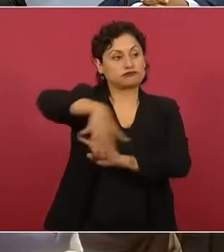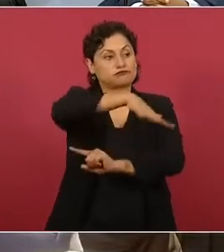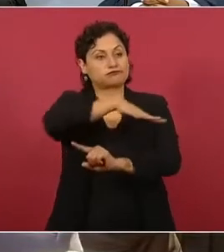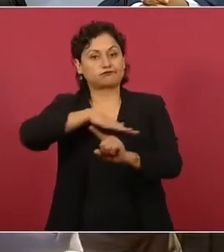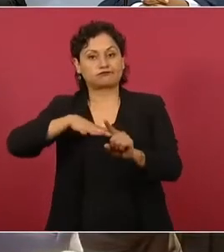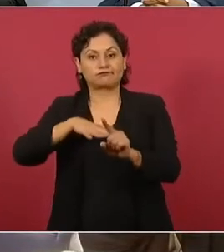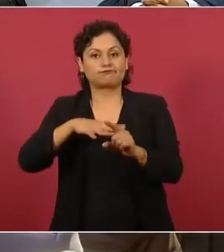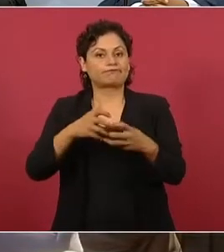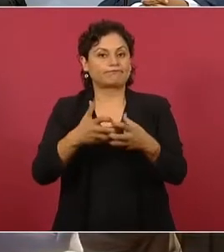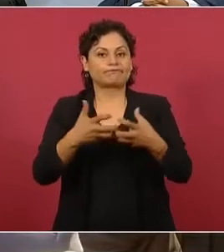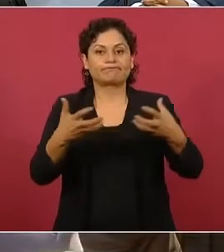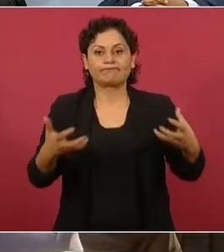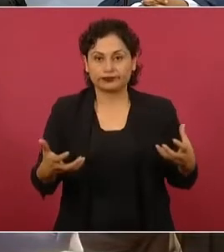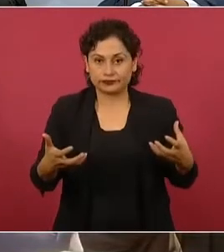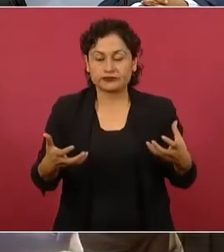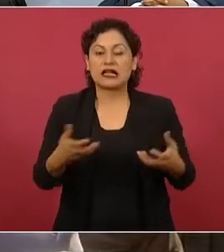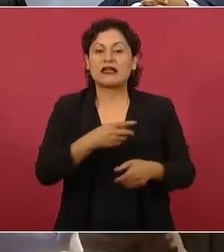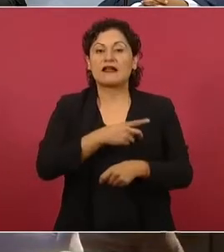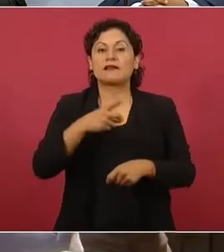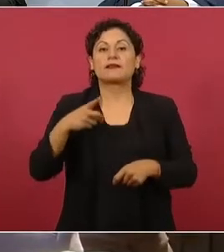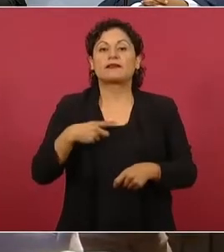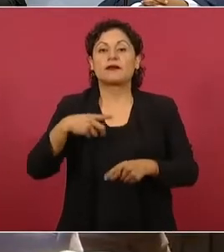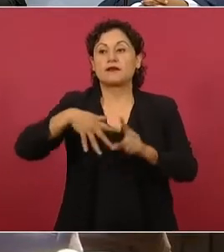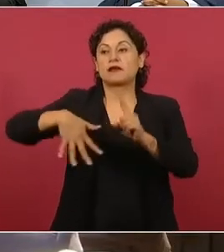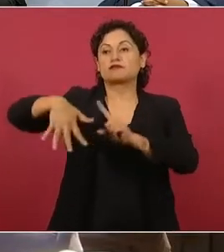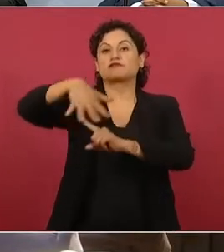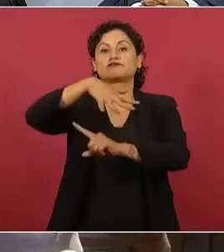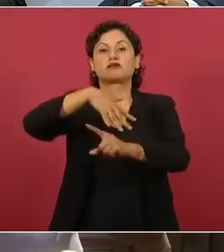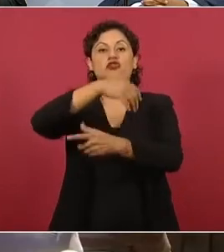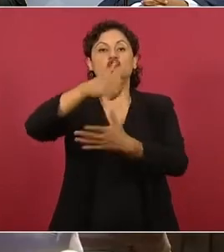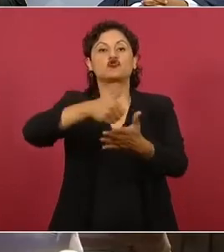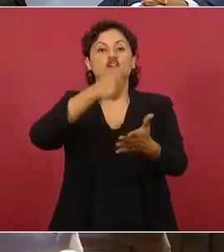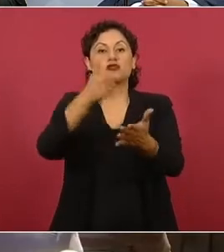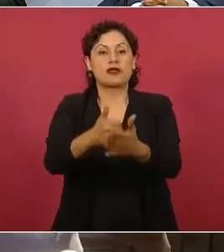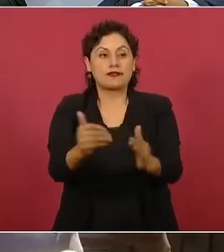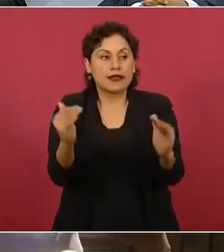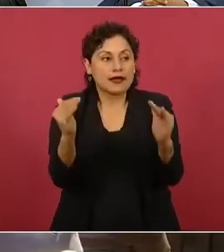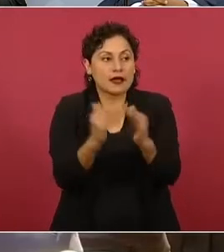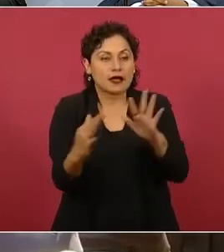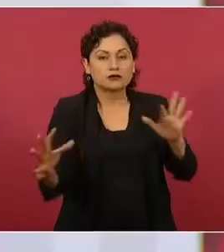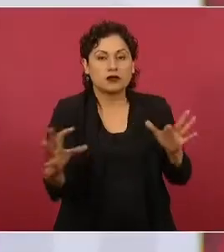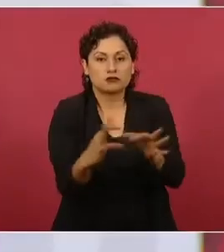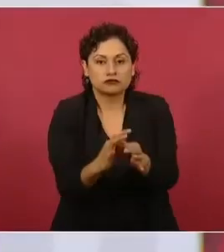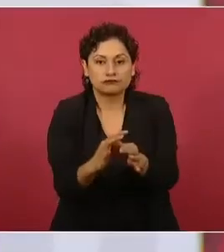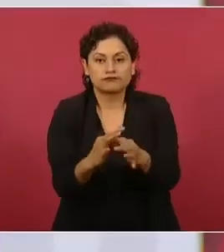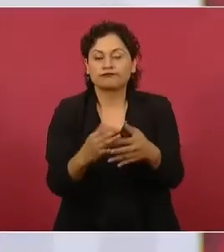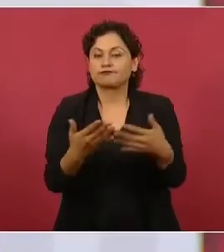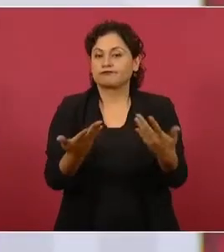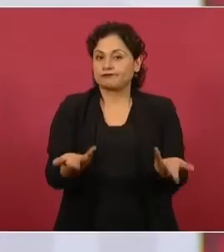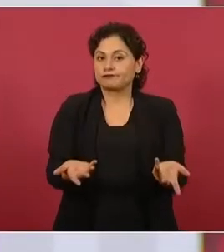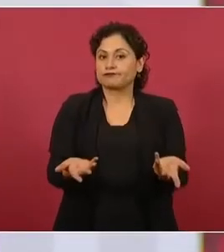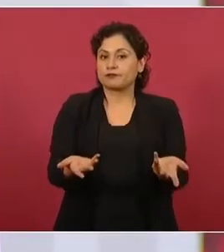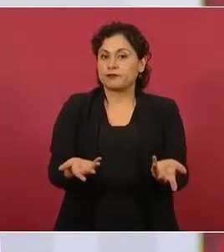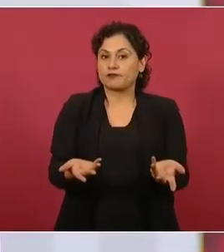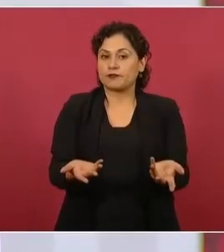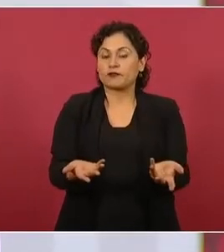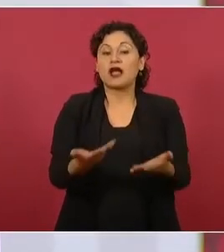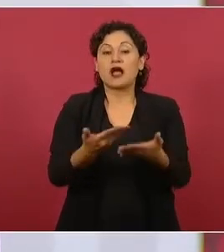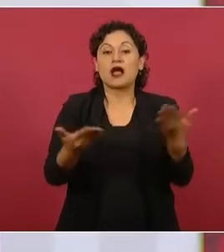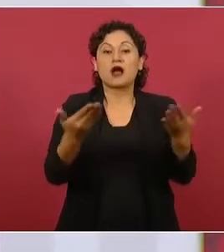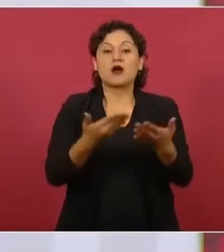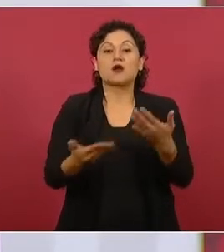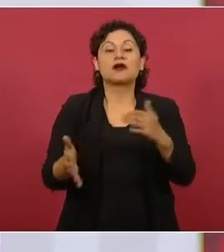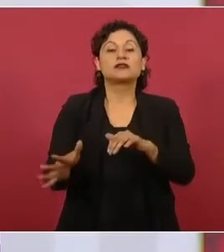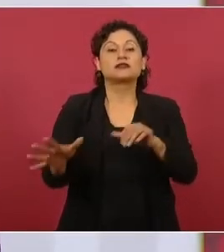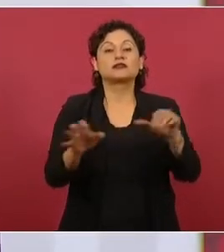con su medio natural, con su propia ciudad. Eso nos ha llevado a tener al día de hoy